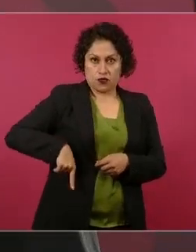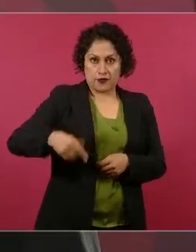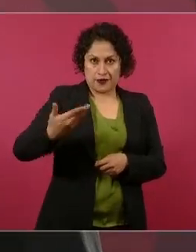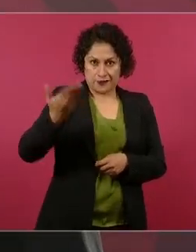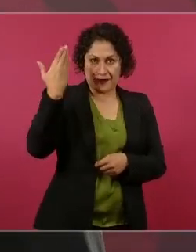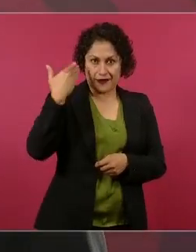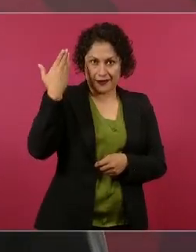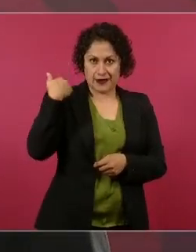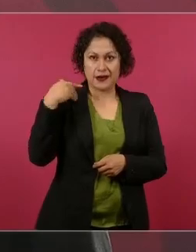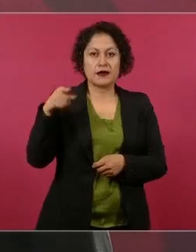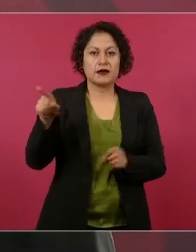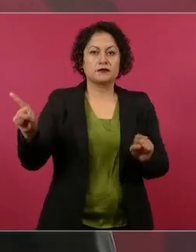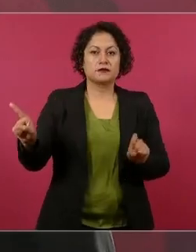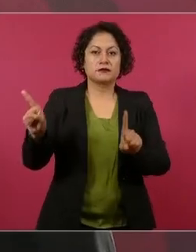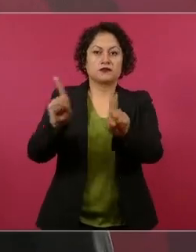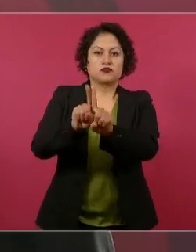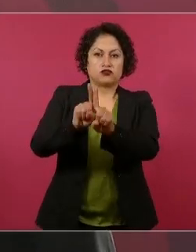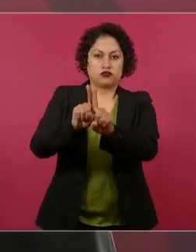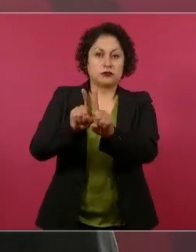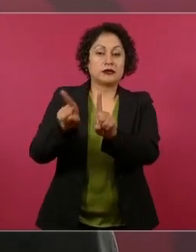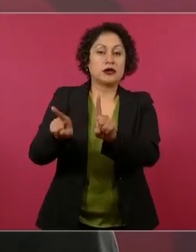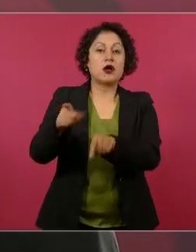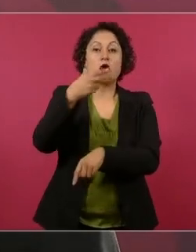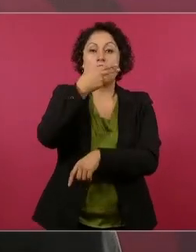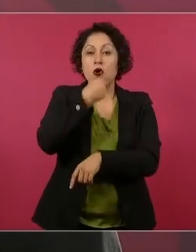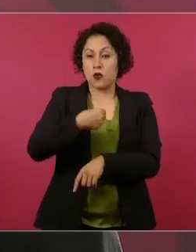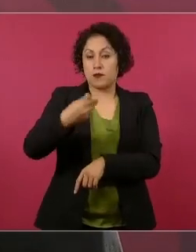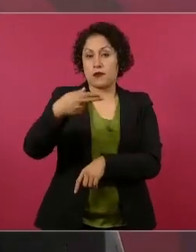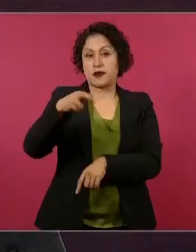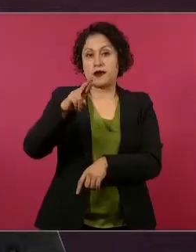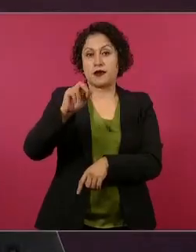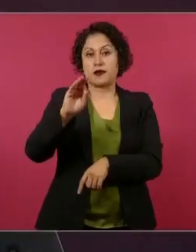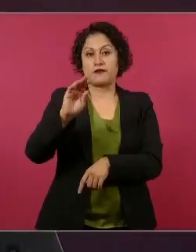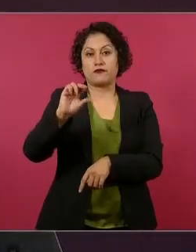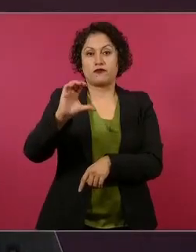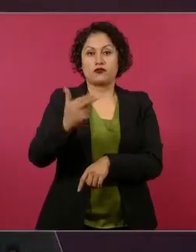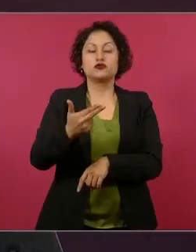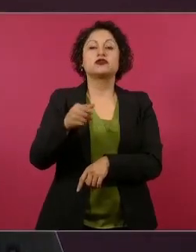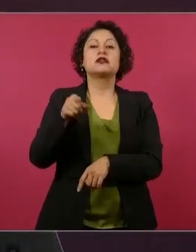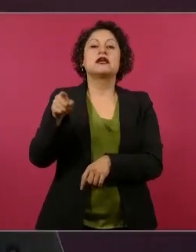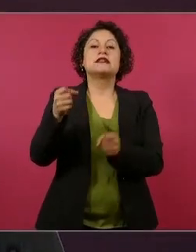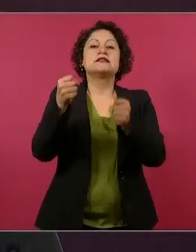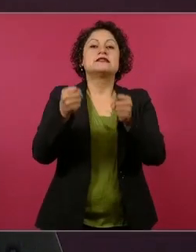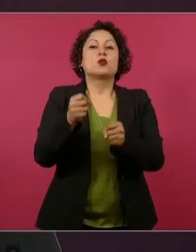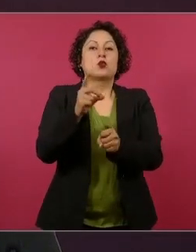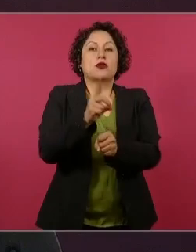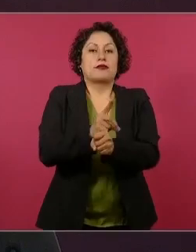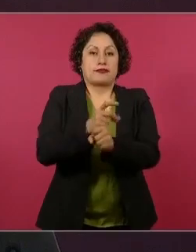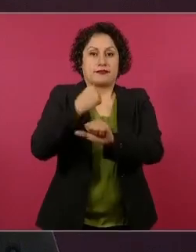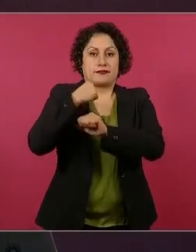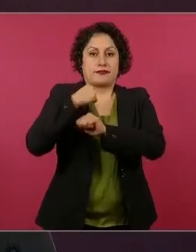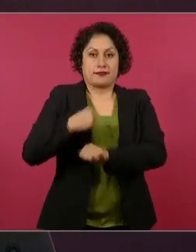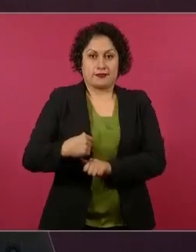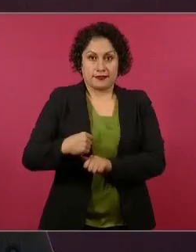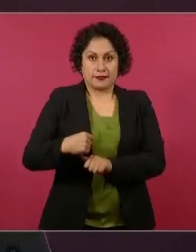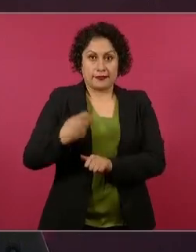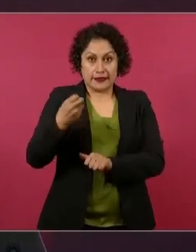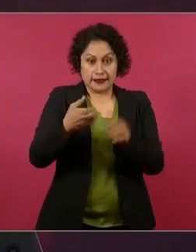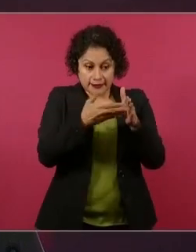Harfuch fue secretario de Seguridad, es el tiempo en que ha habido menos